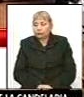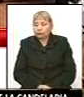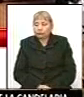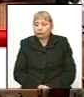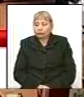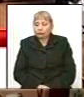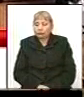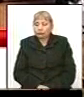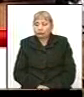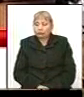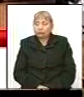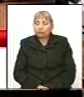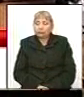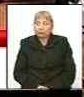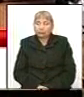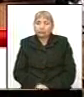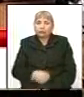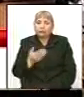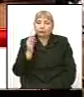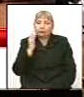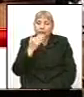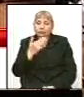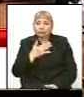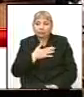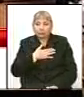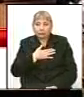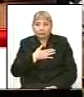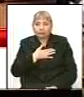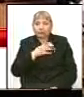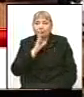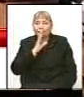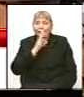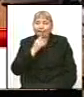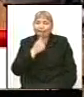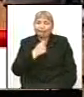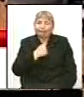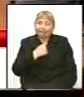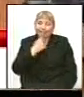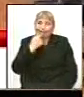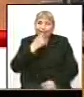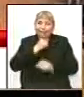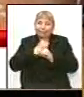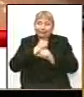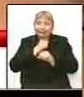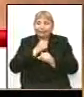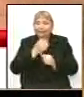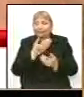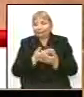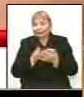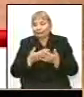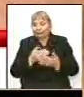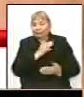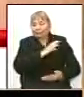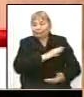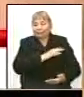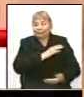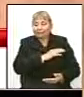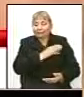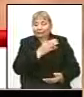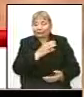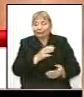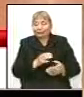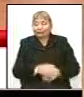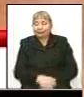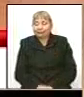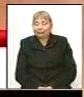por favor. Gracias, presidente. Lo que pasa es que si me menciona, justamente debo defender, digamos, la actitud